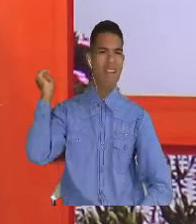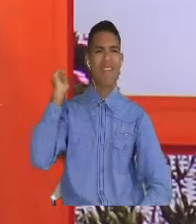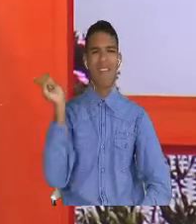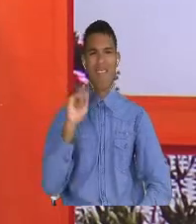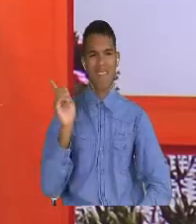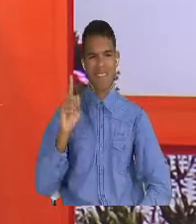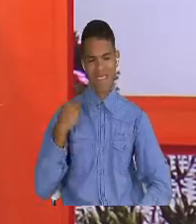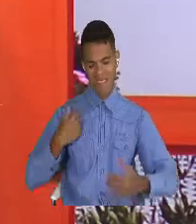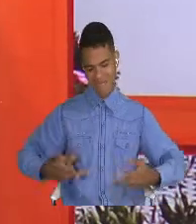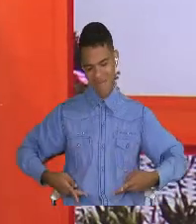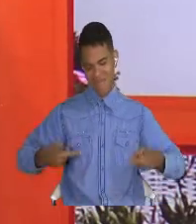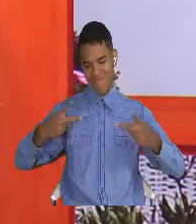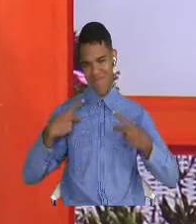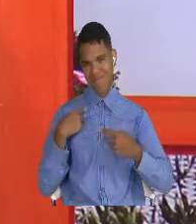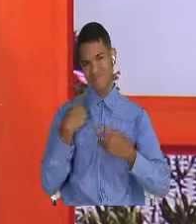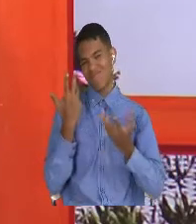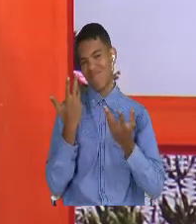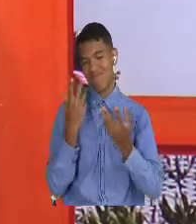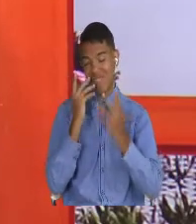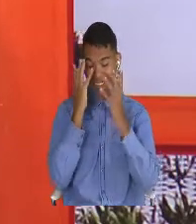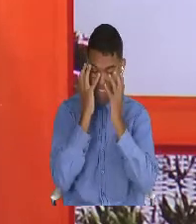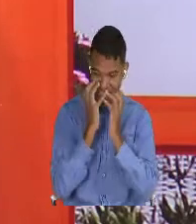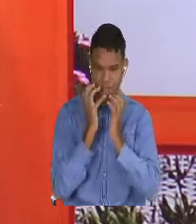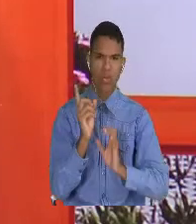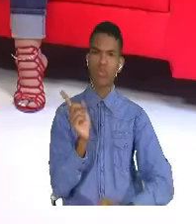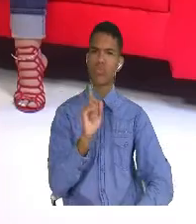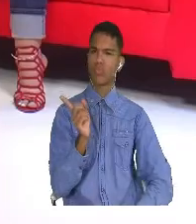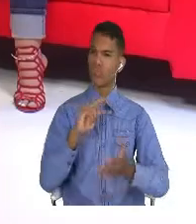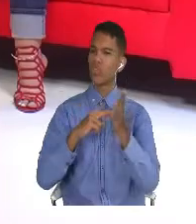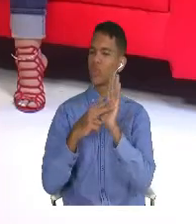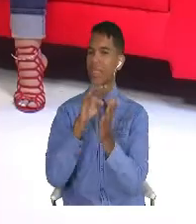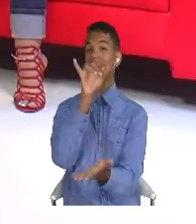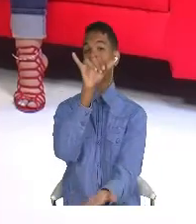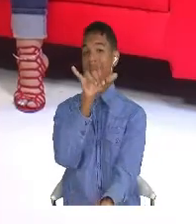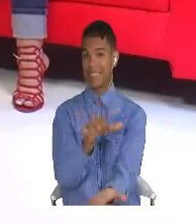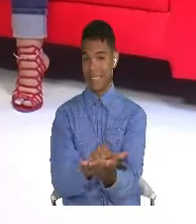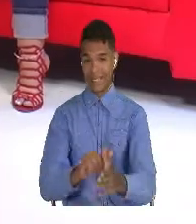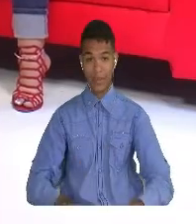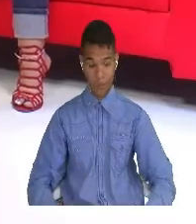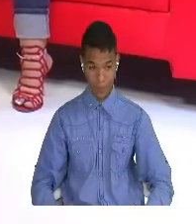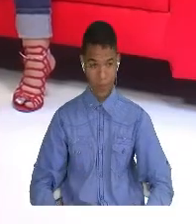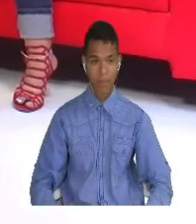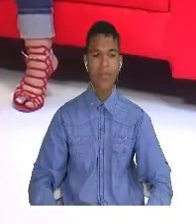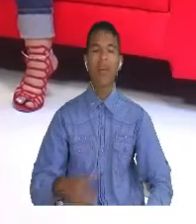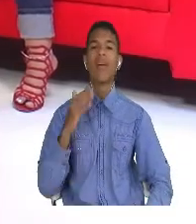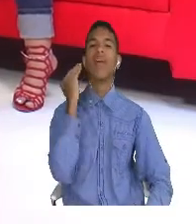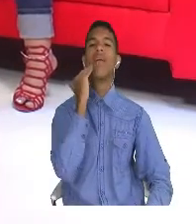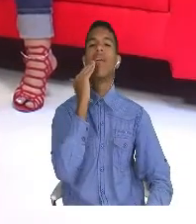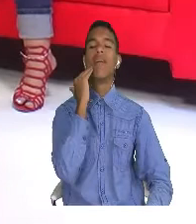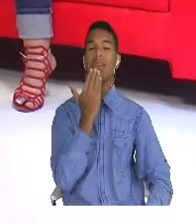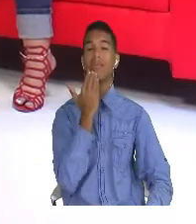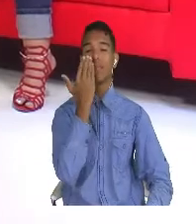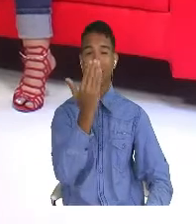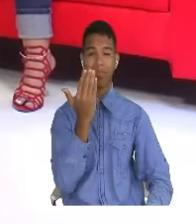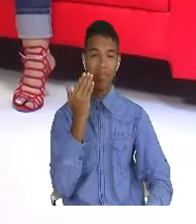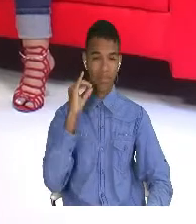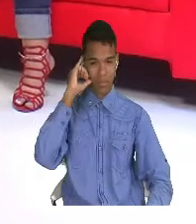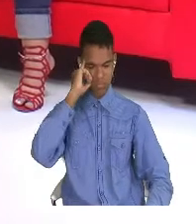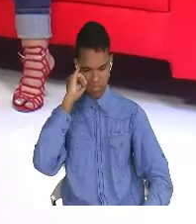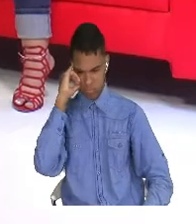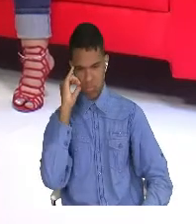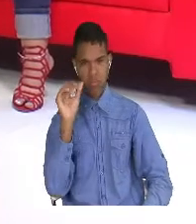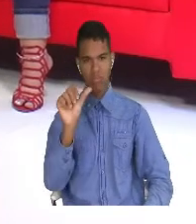y sacarle provecho a estas situaciones. Eso es ser resiliente. Bueno, muchísimas gracias a nuestra psicóloga Andrea, que siempre